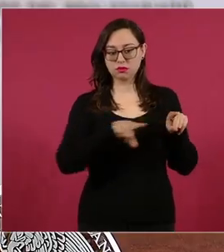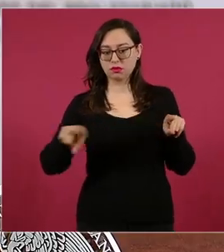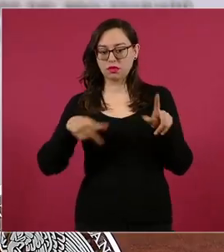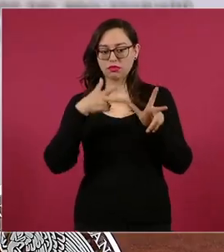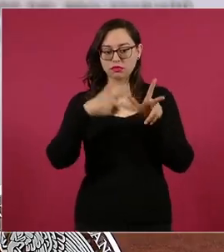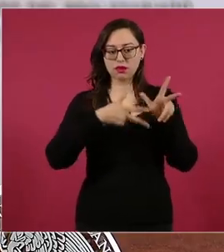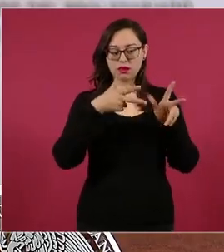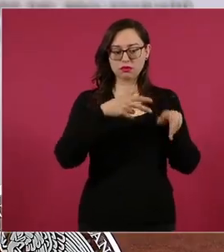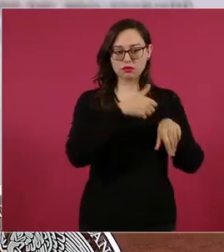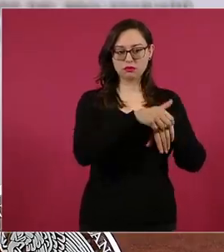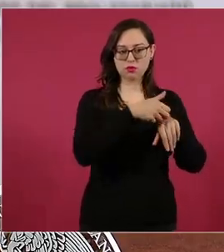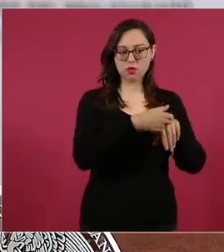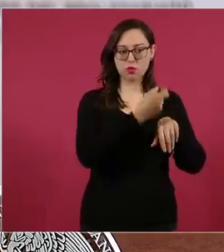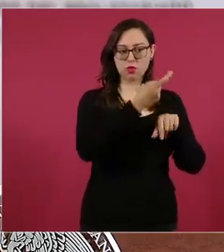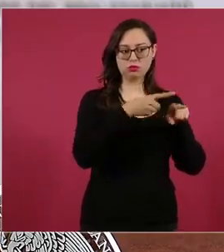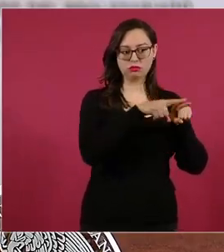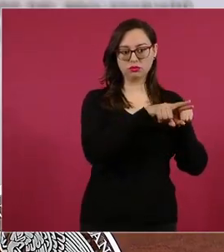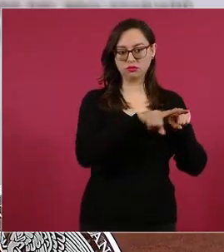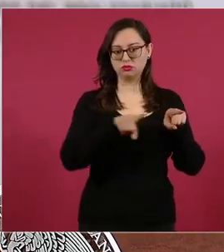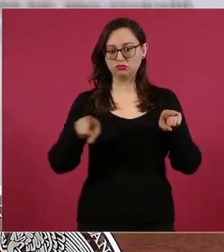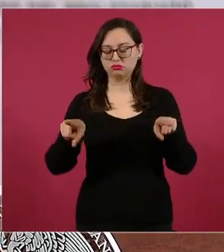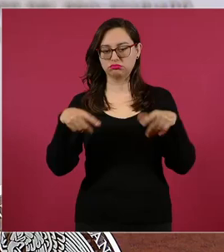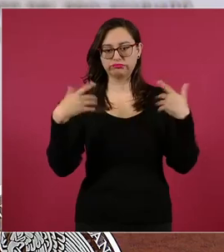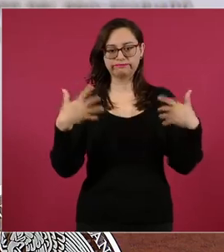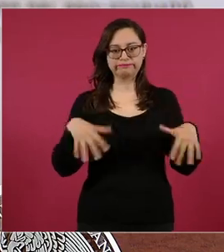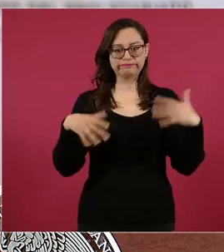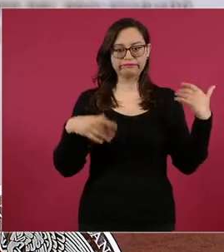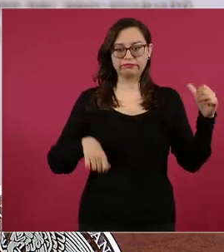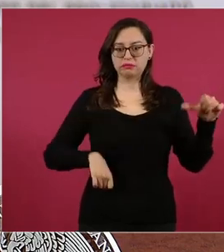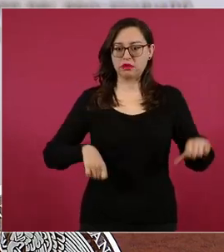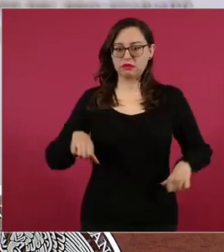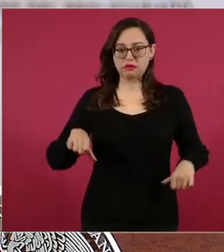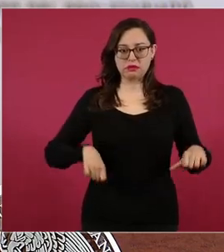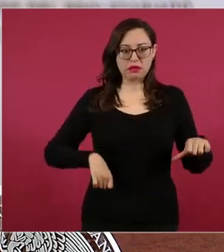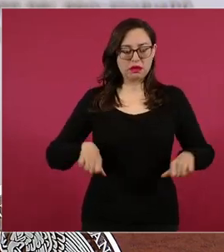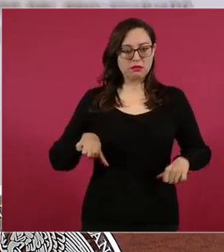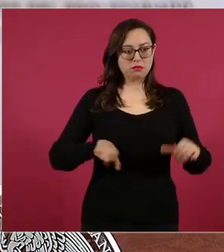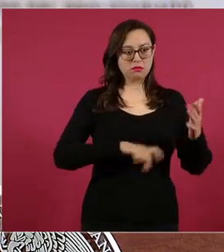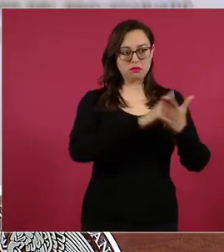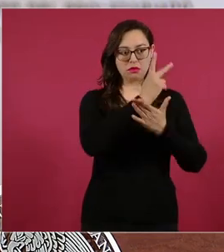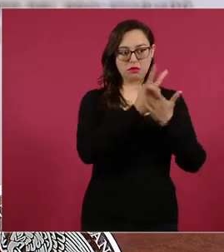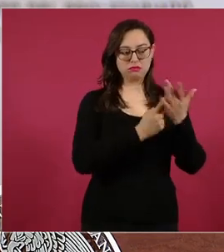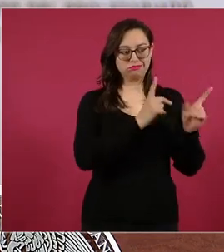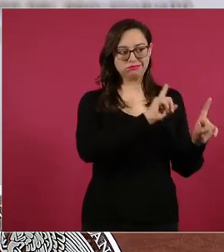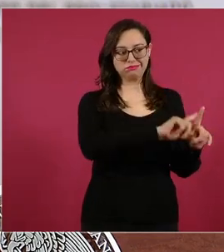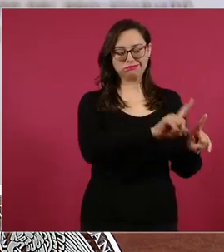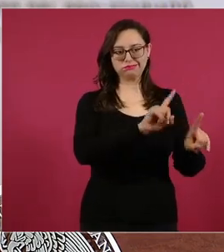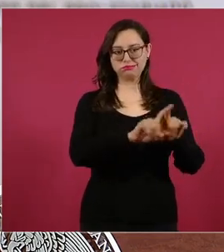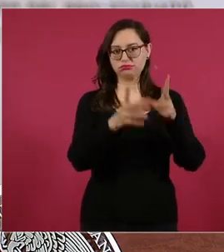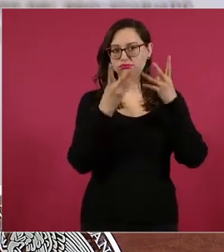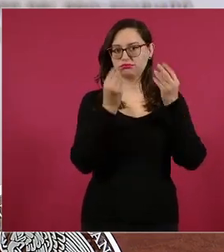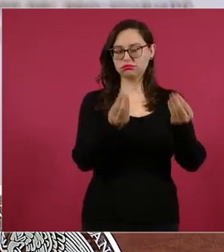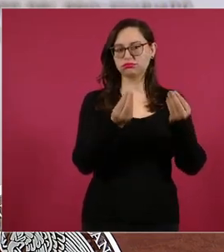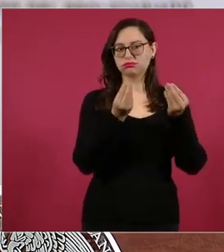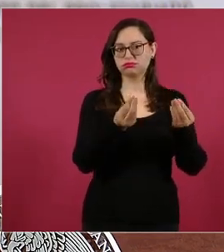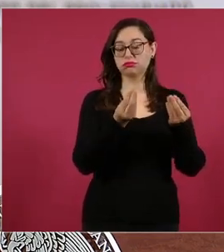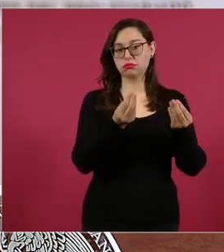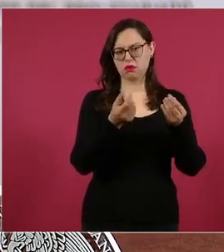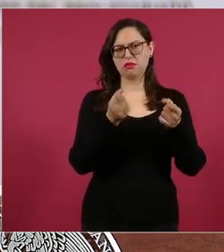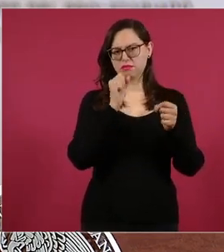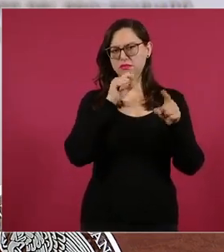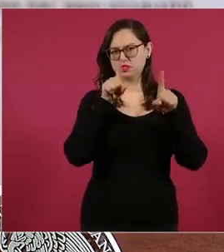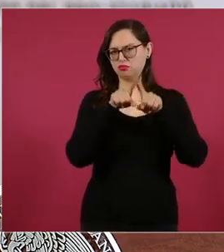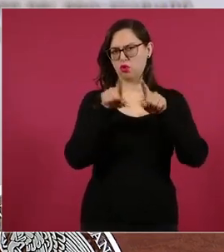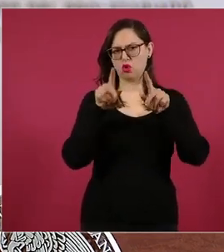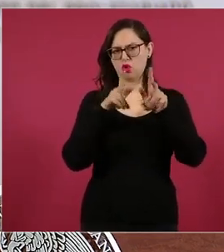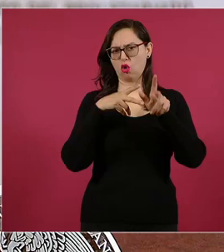Tren Maya tiene muchas acciones, programas que han hecho posible grandes